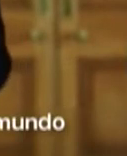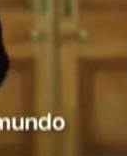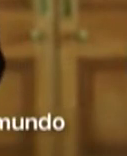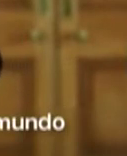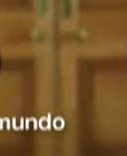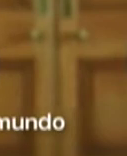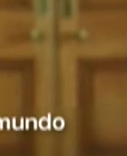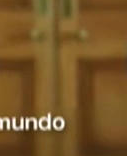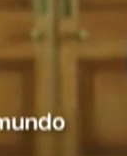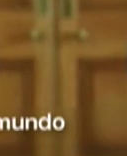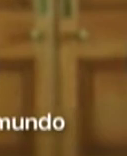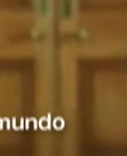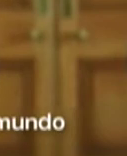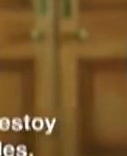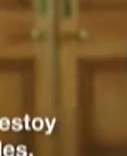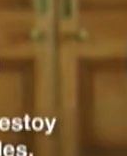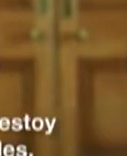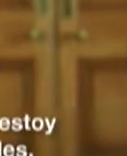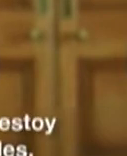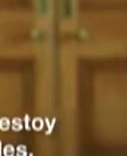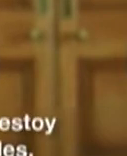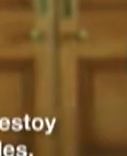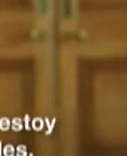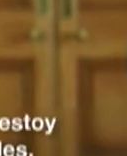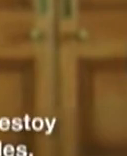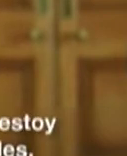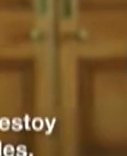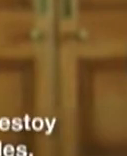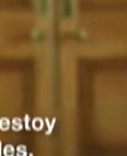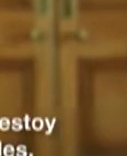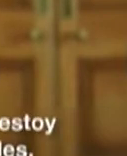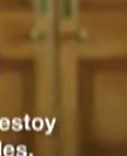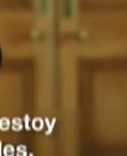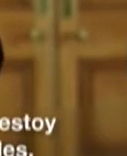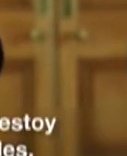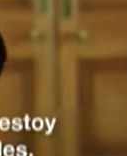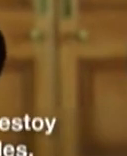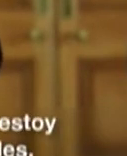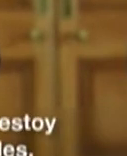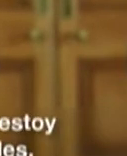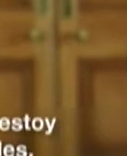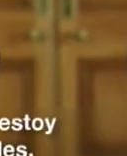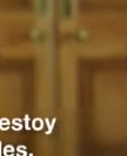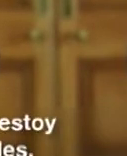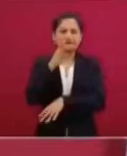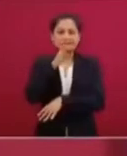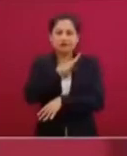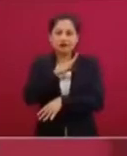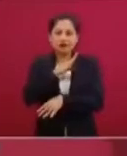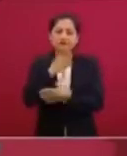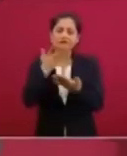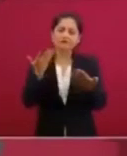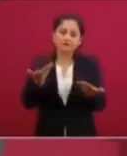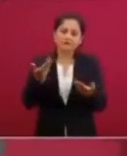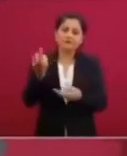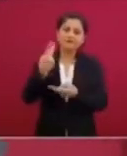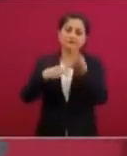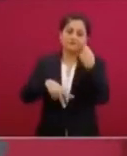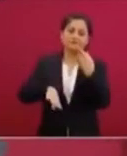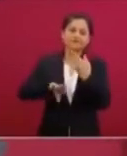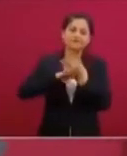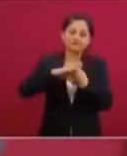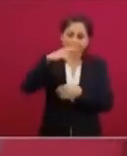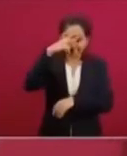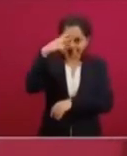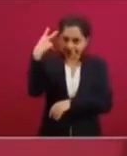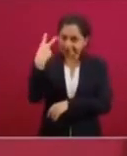in the world to develop a successful vaccine is so huge that I am throwing everything at it. Gobierno de México baja